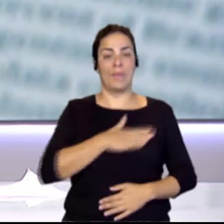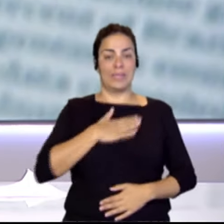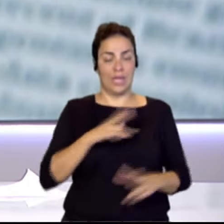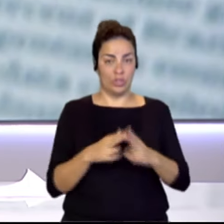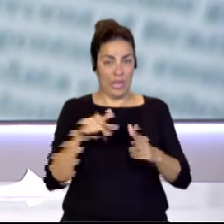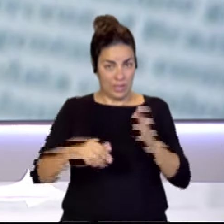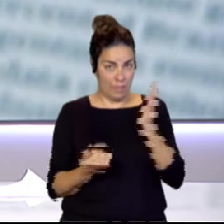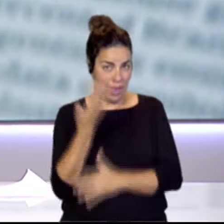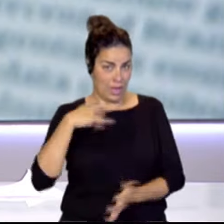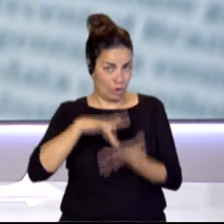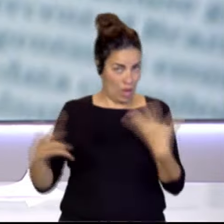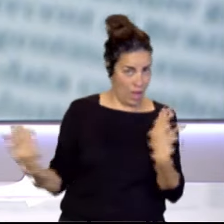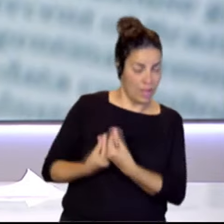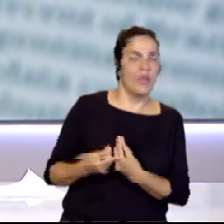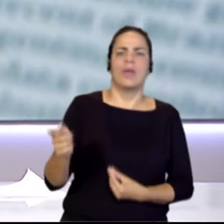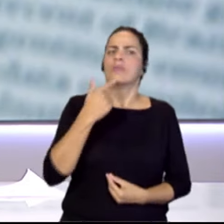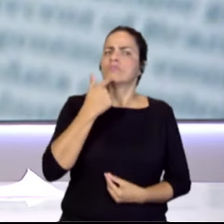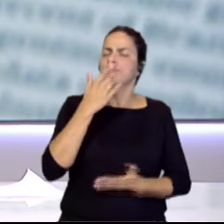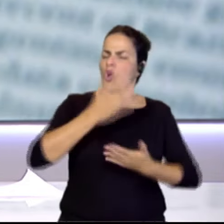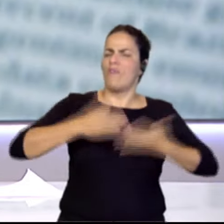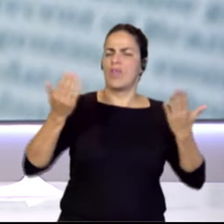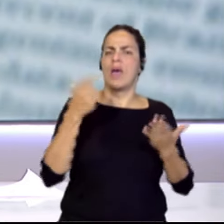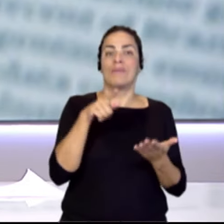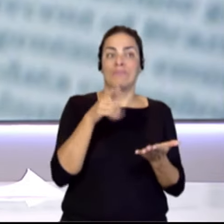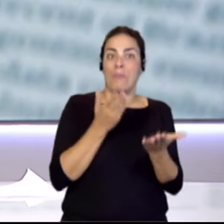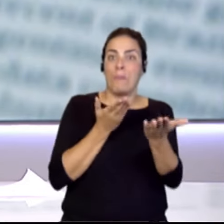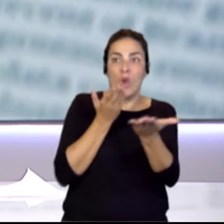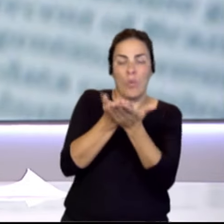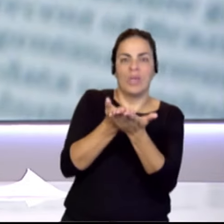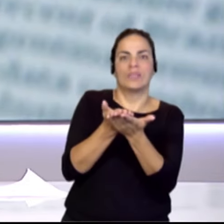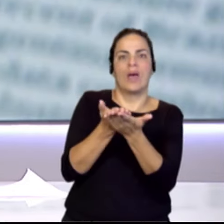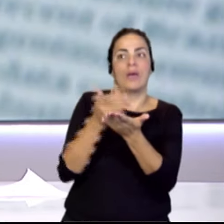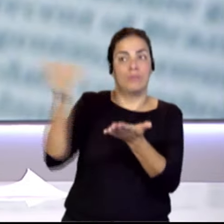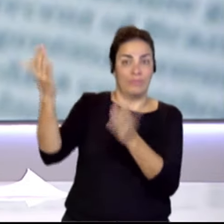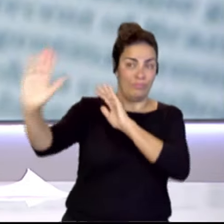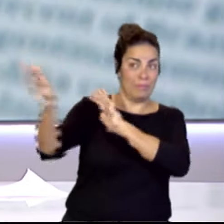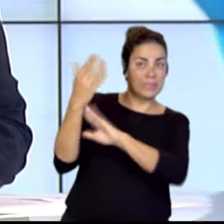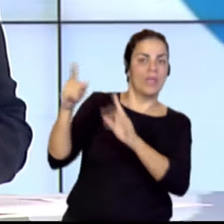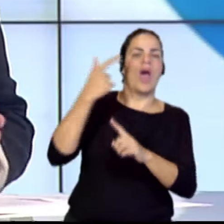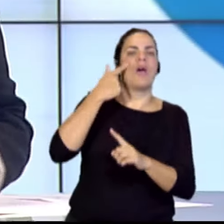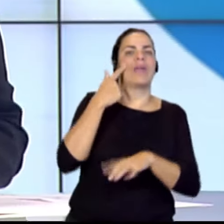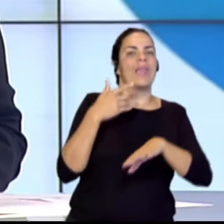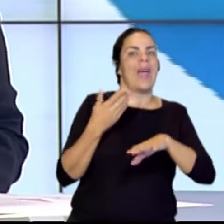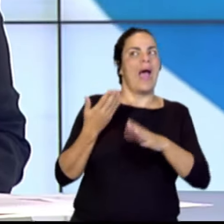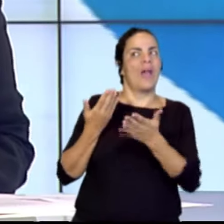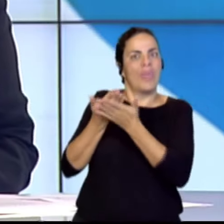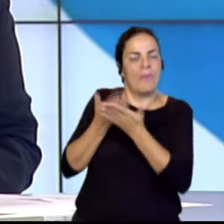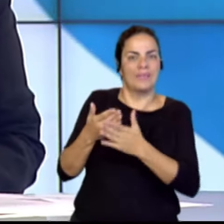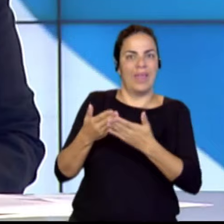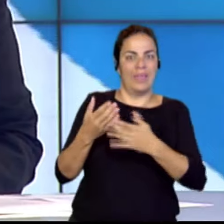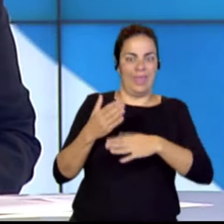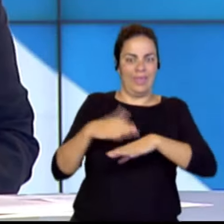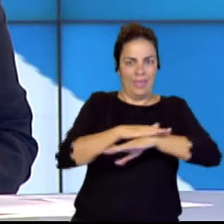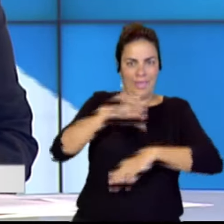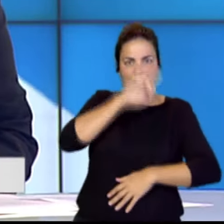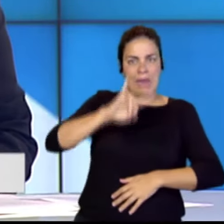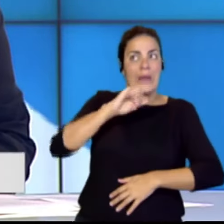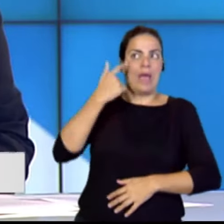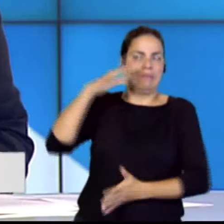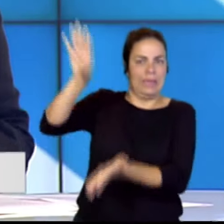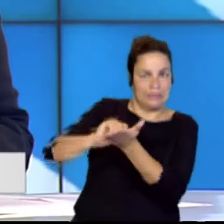Confía en que esa propuesta recoja las demandas del ejecutivo autonómico básicamente dos una eh